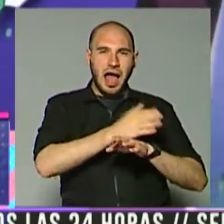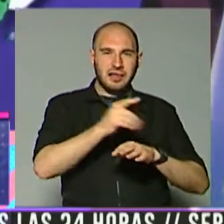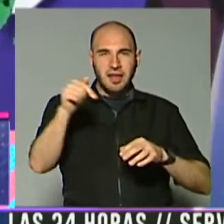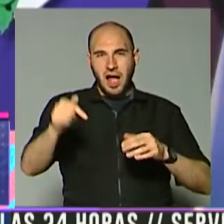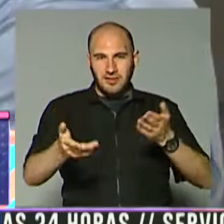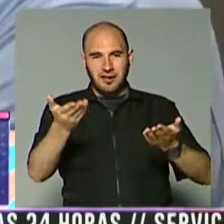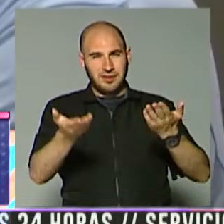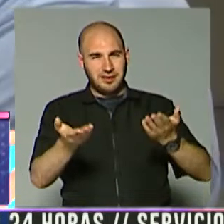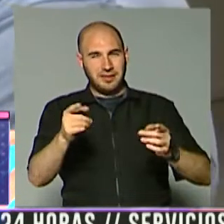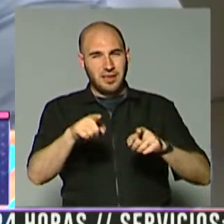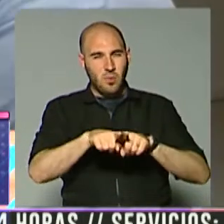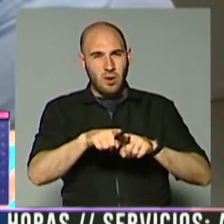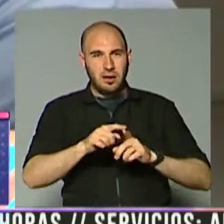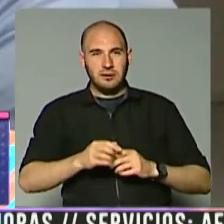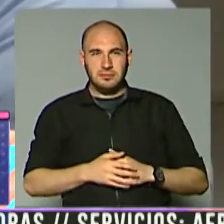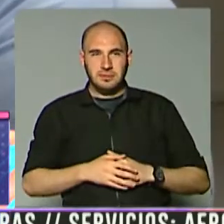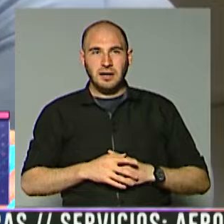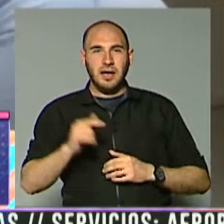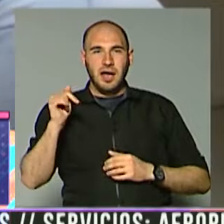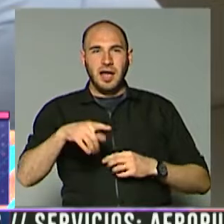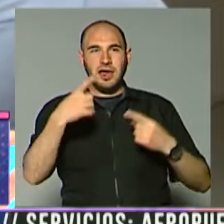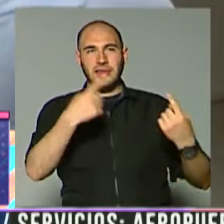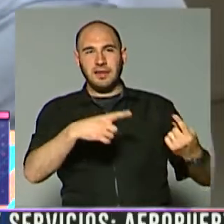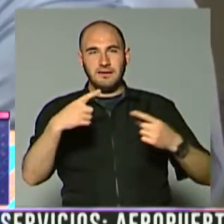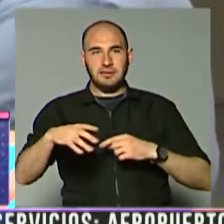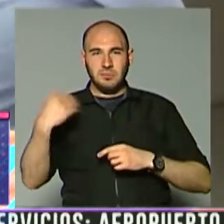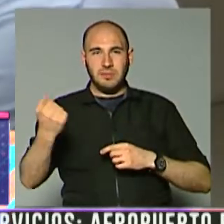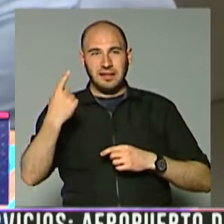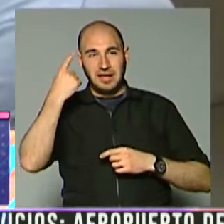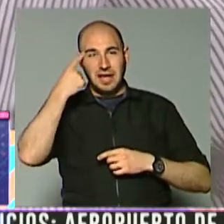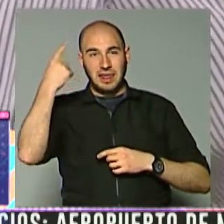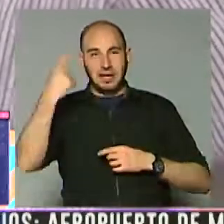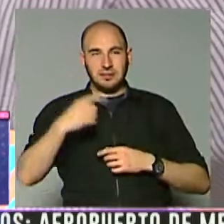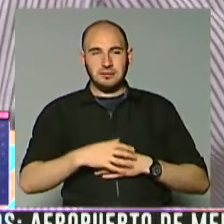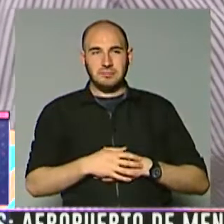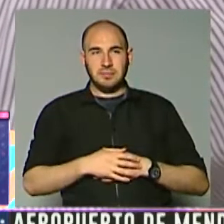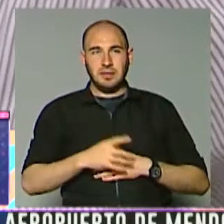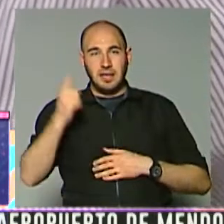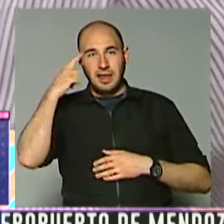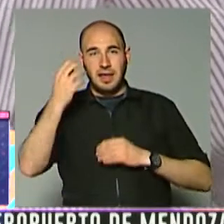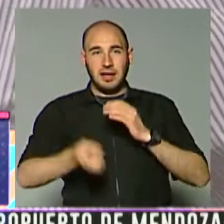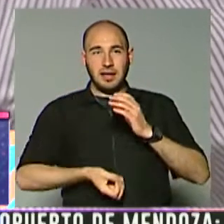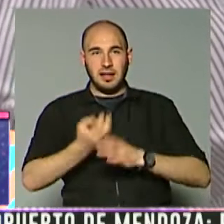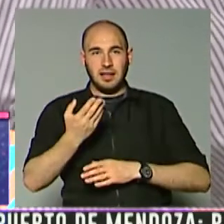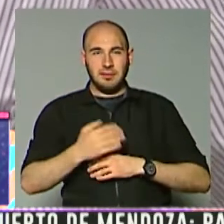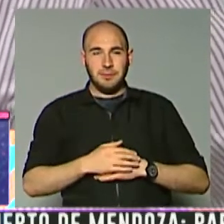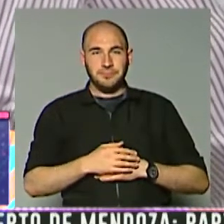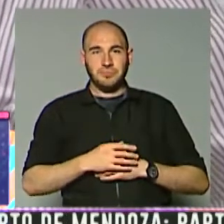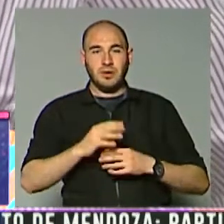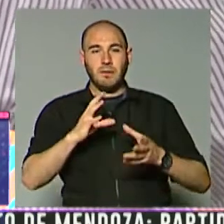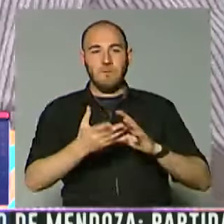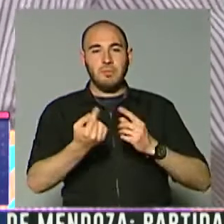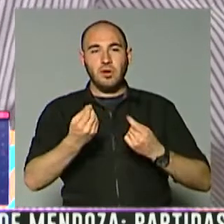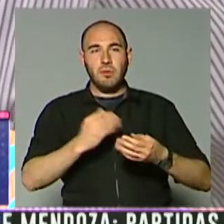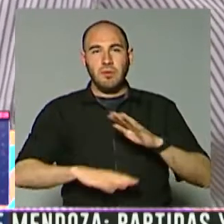actual, hay que tener una diferenciación clara entre las ideas creativas con la forma de